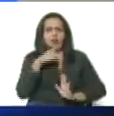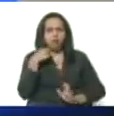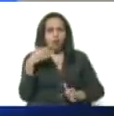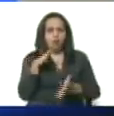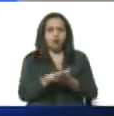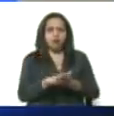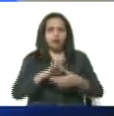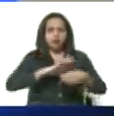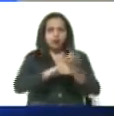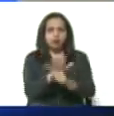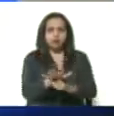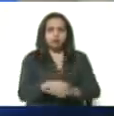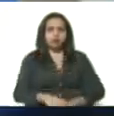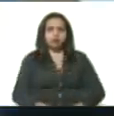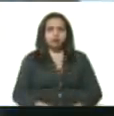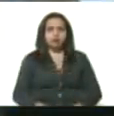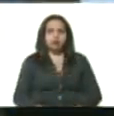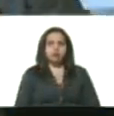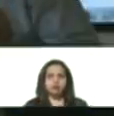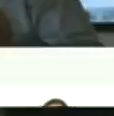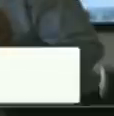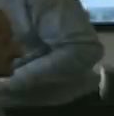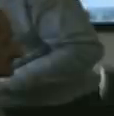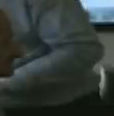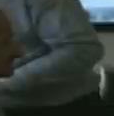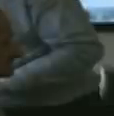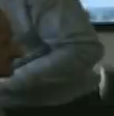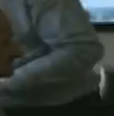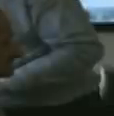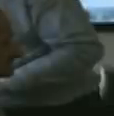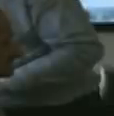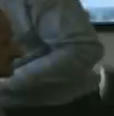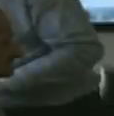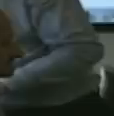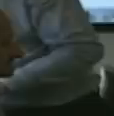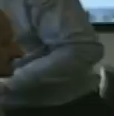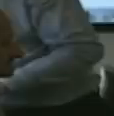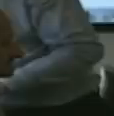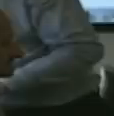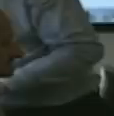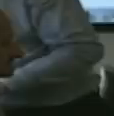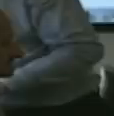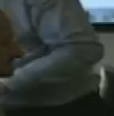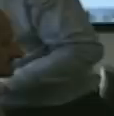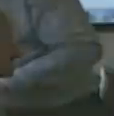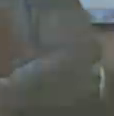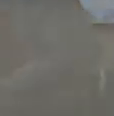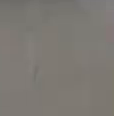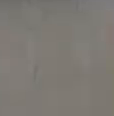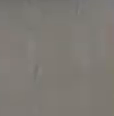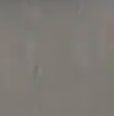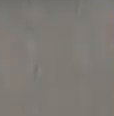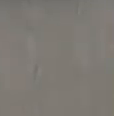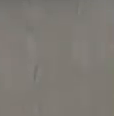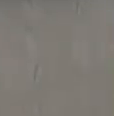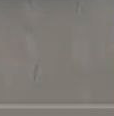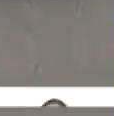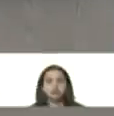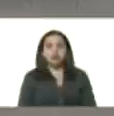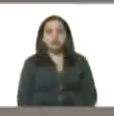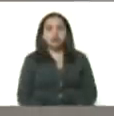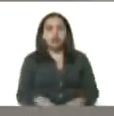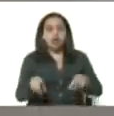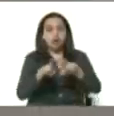muertes por coronavirus y suma casi 2 millones de contagios en total. Igualmente Colombia roza